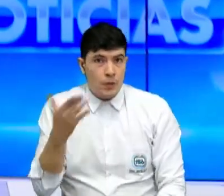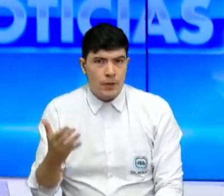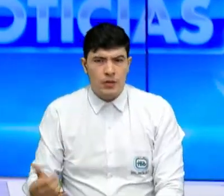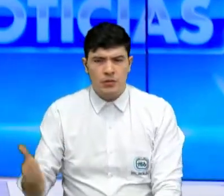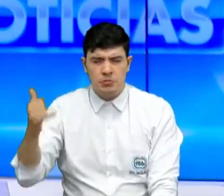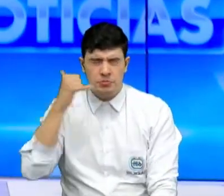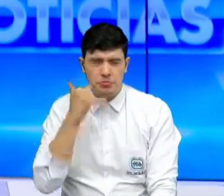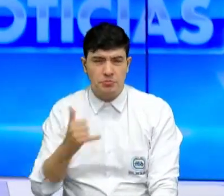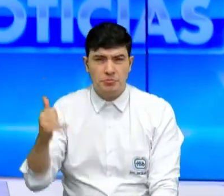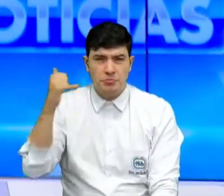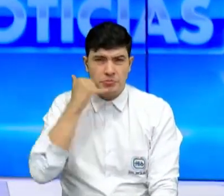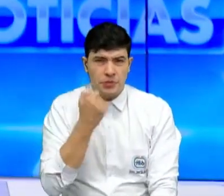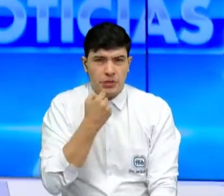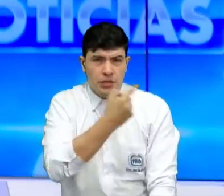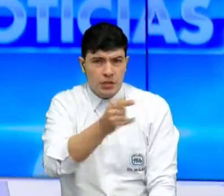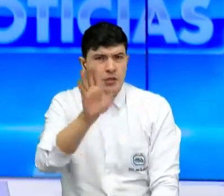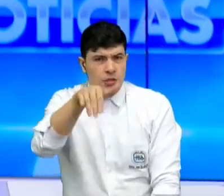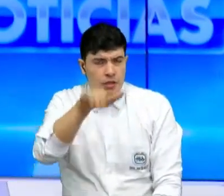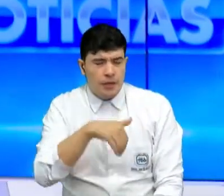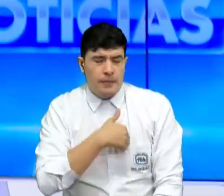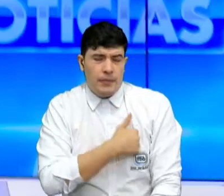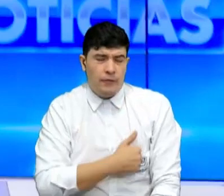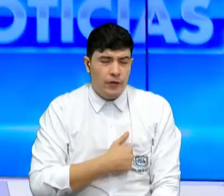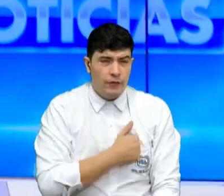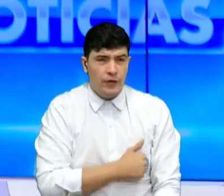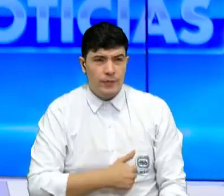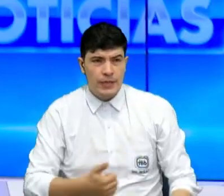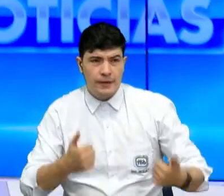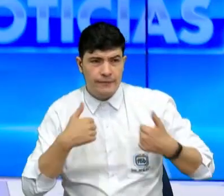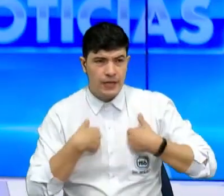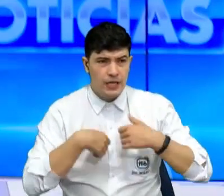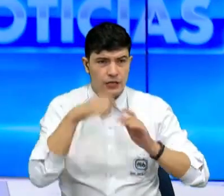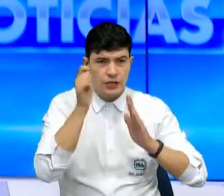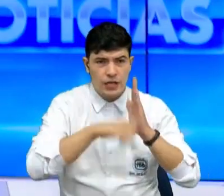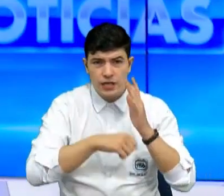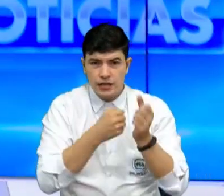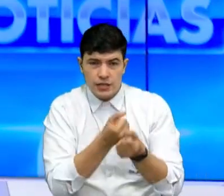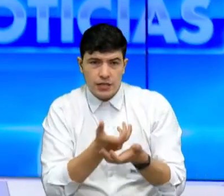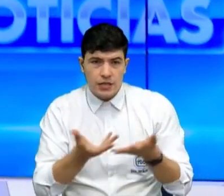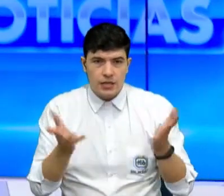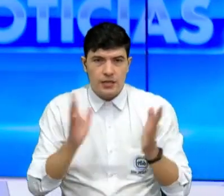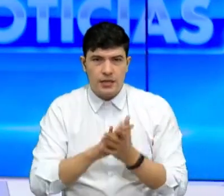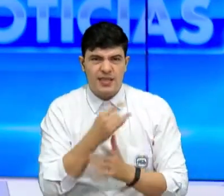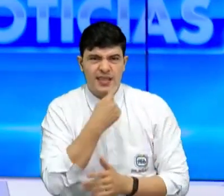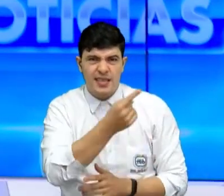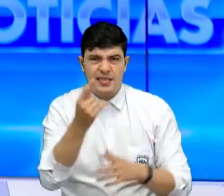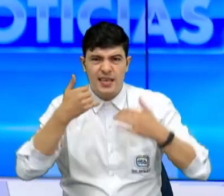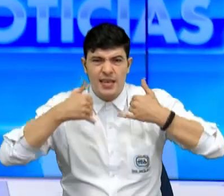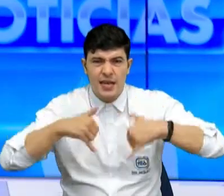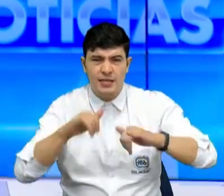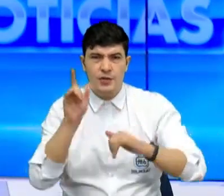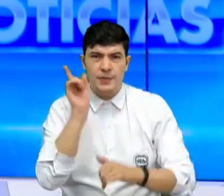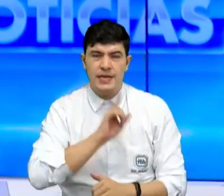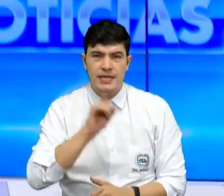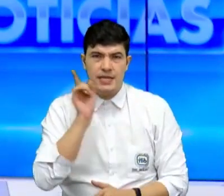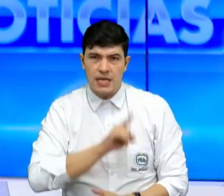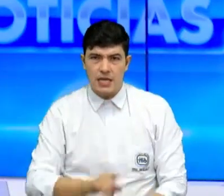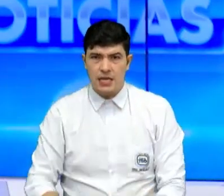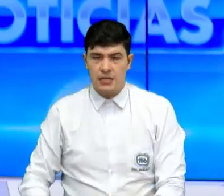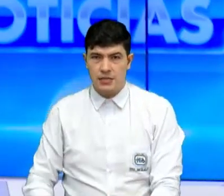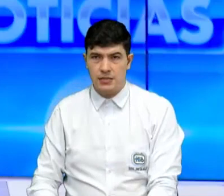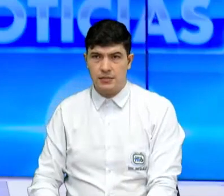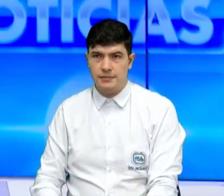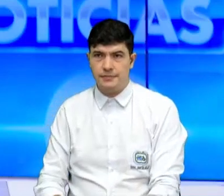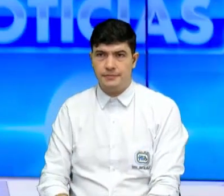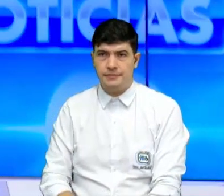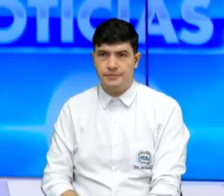celular ofrecen beneficios a los usuarios, especialmente de tarjetas de crédito. Con mentiras intentan confundir a los incautos desprevenidos